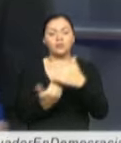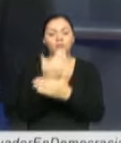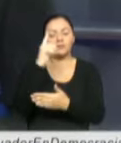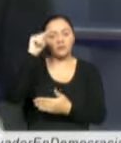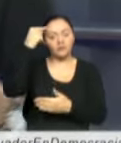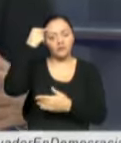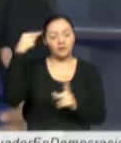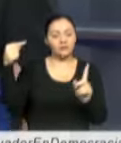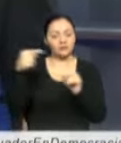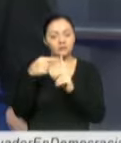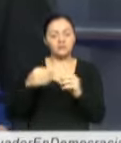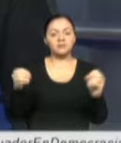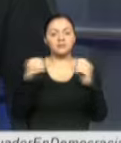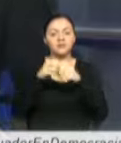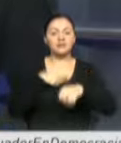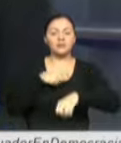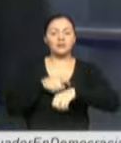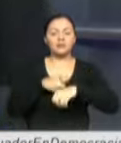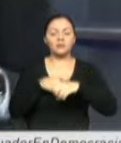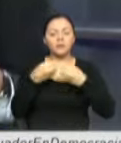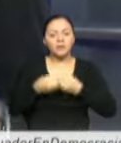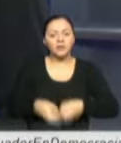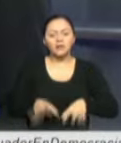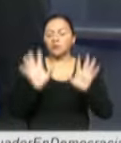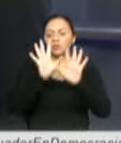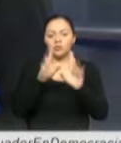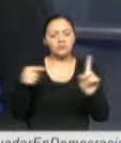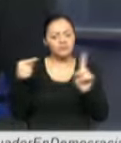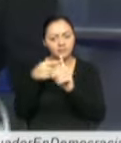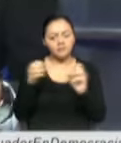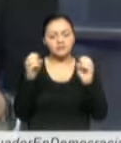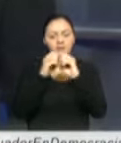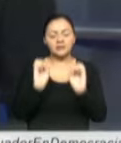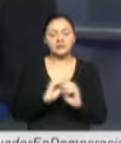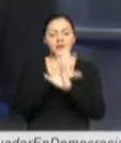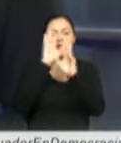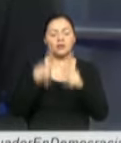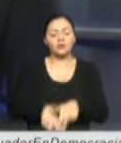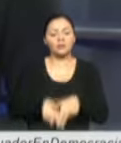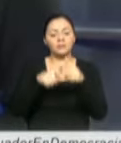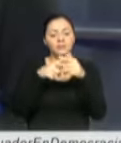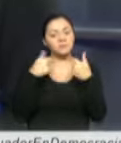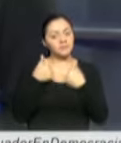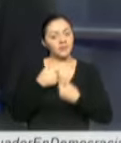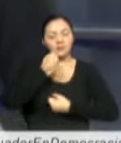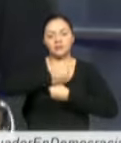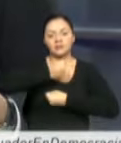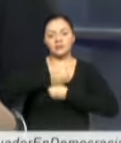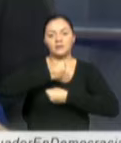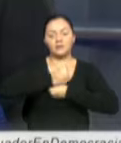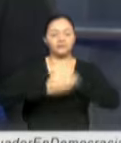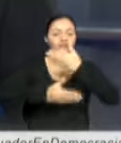gobierno, para que esto no le reste tiempo y pueda efectivamente iniciar de la manera más